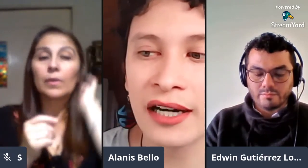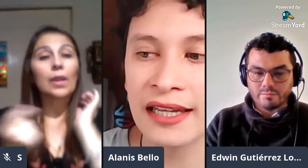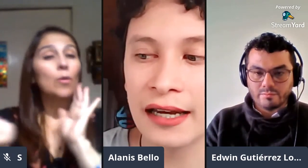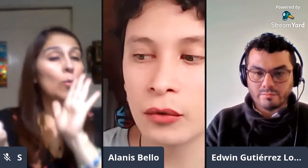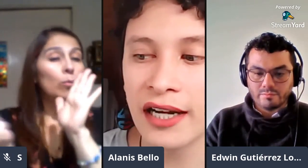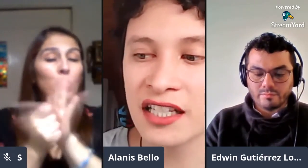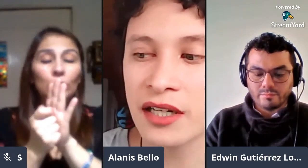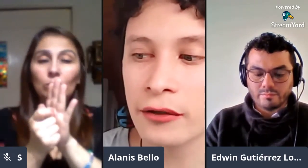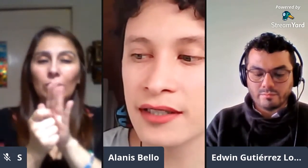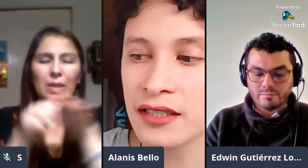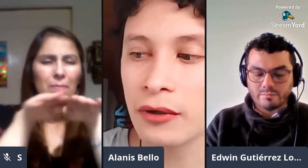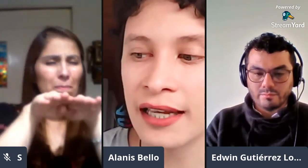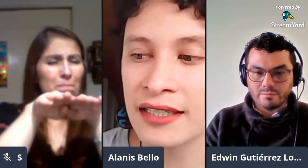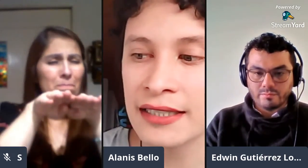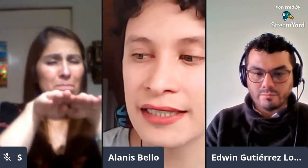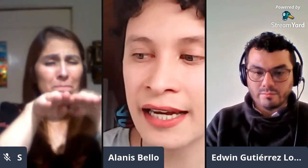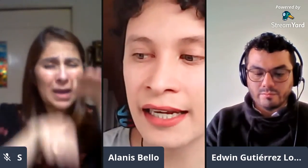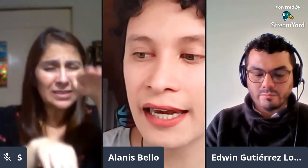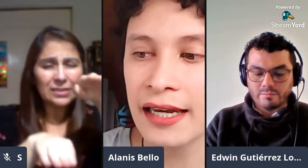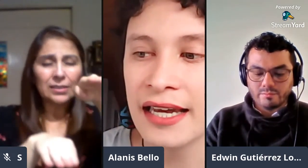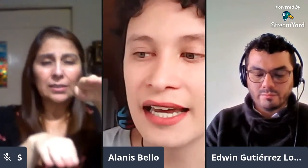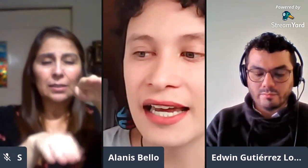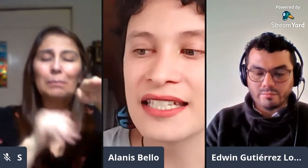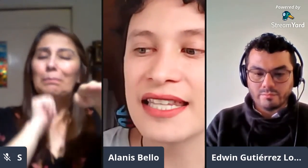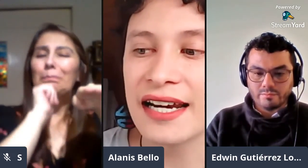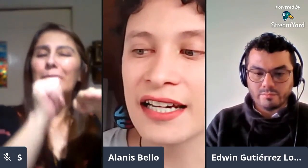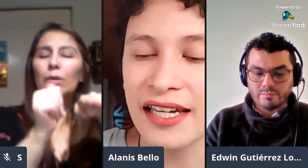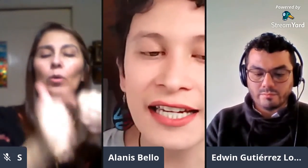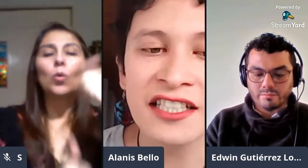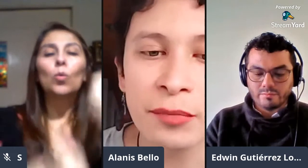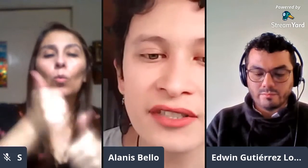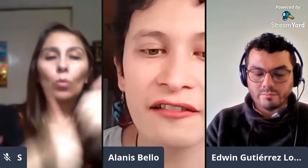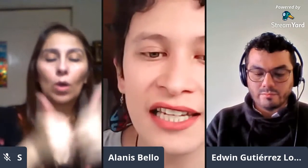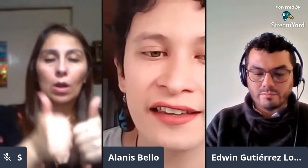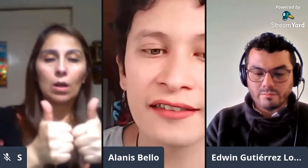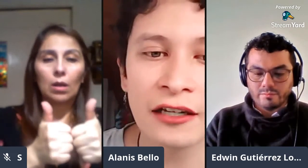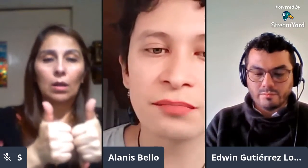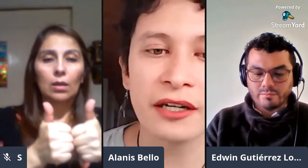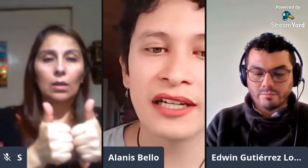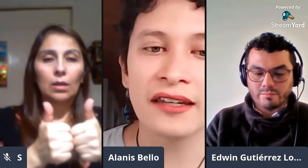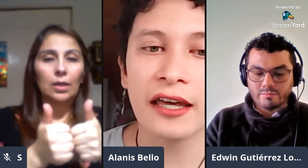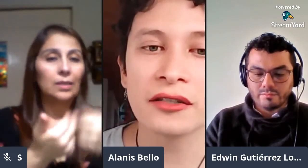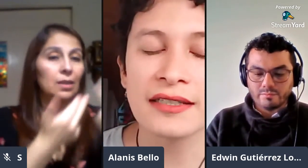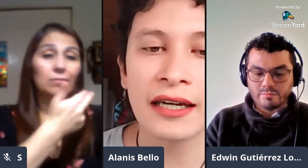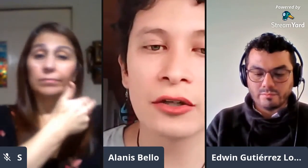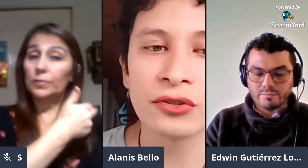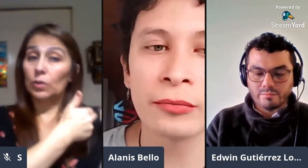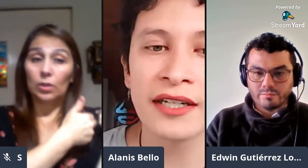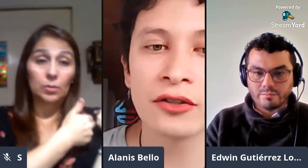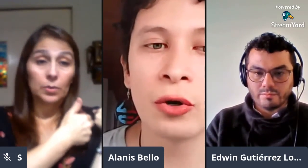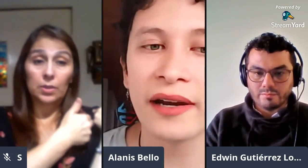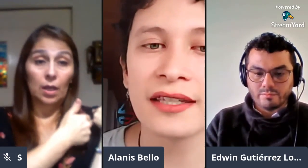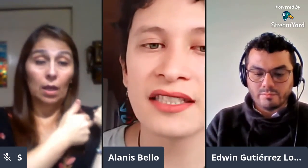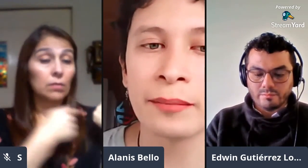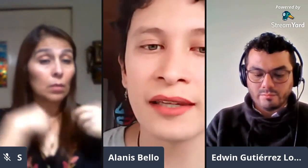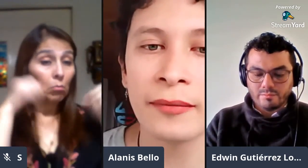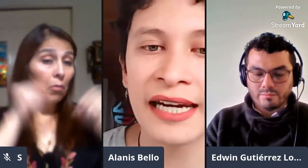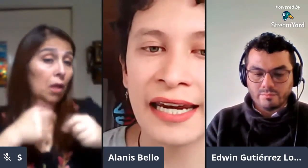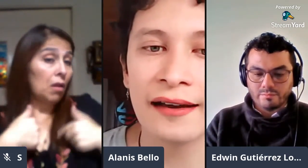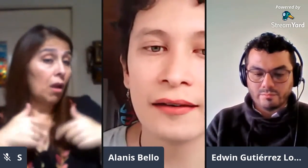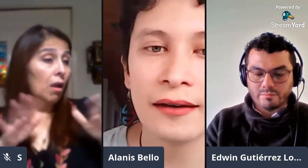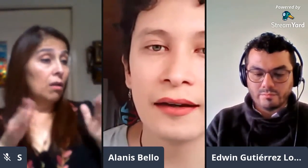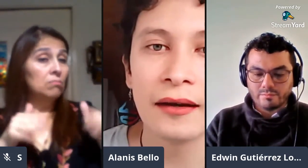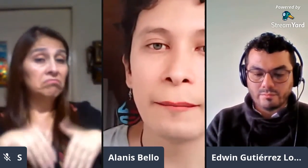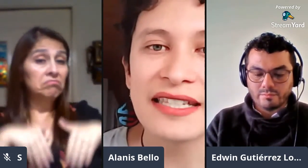mayor desigualdad, una de las mayores desigualdades está en que esta irresponsabilidad de los privilegiados hace que los hombres no participen